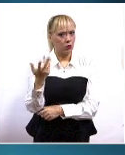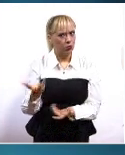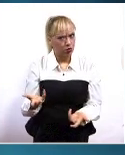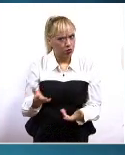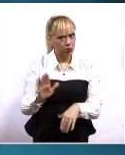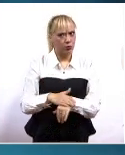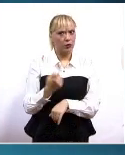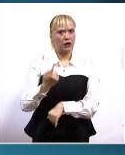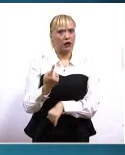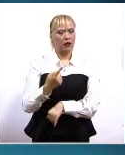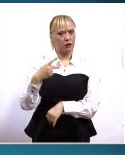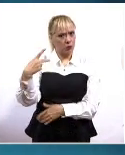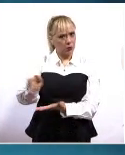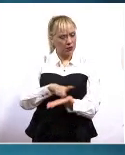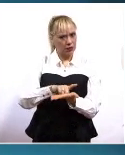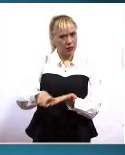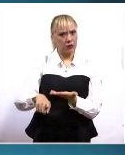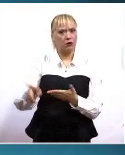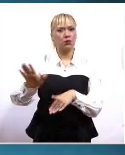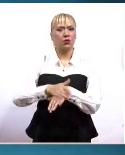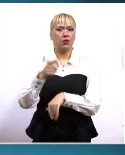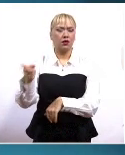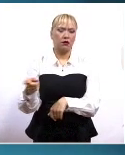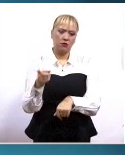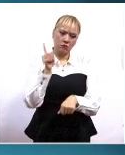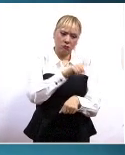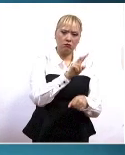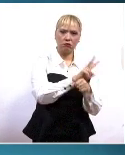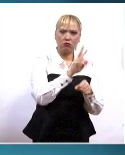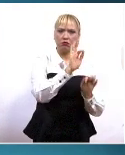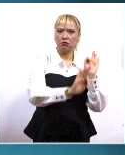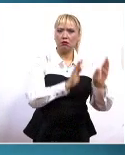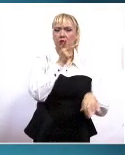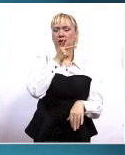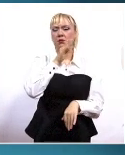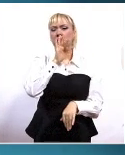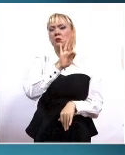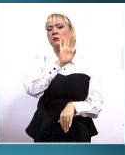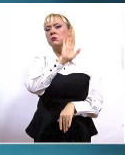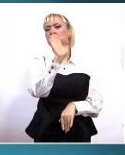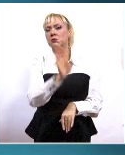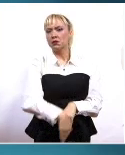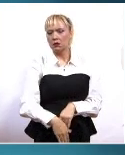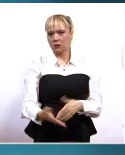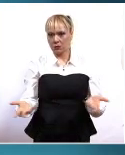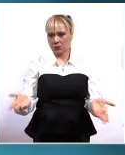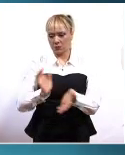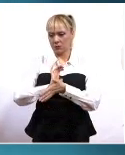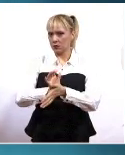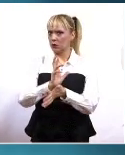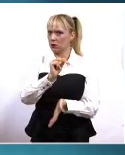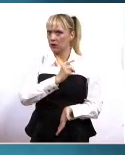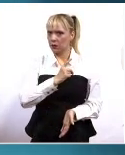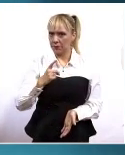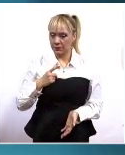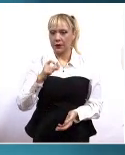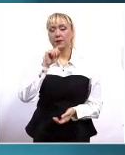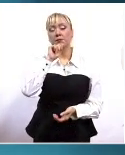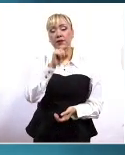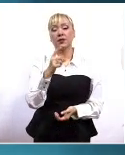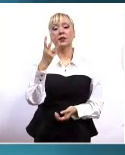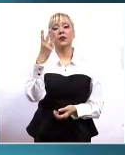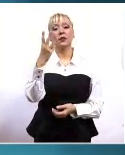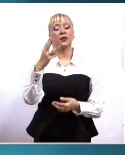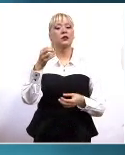derecho a la seguridad social y el principio de no discriminación. También se publican 7 criterios de plenos regionales de circuito sobre